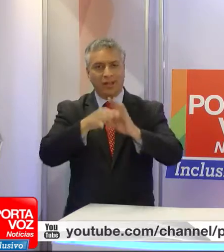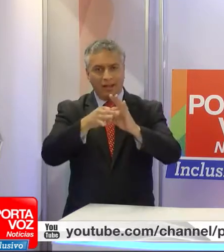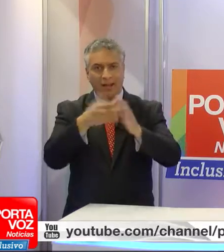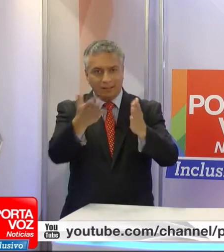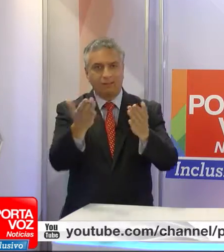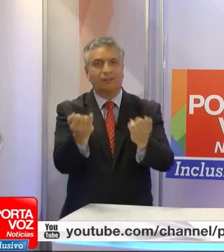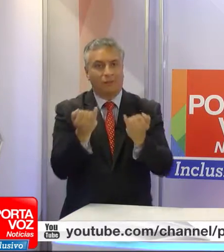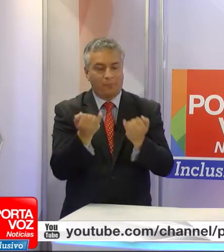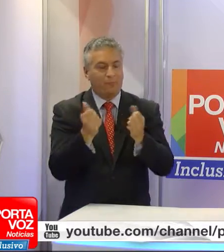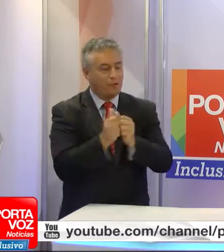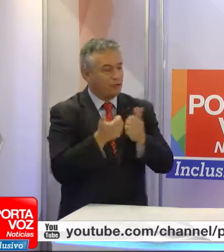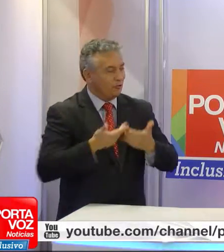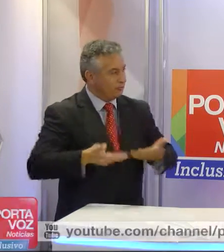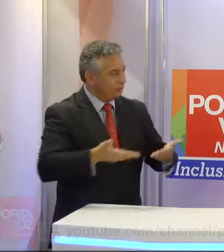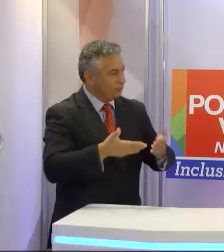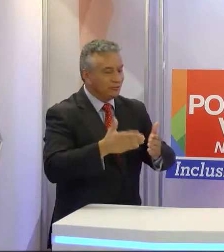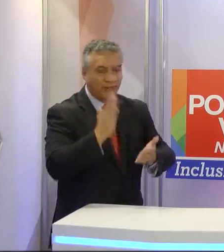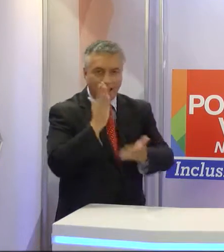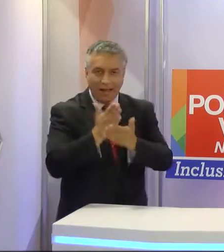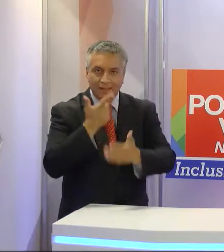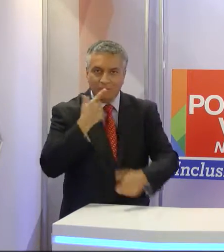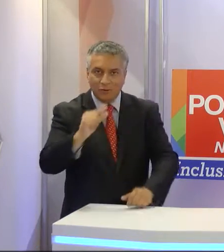informarse con nosotros. Hasta pronto.